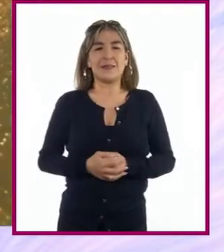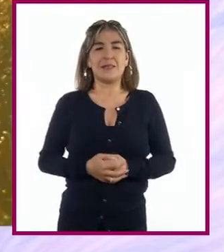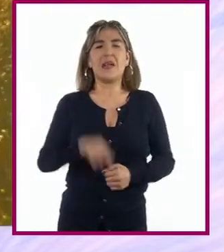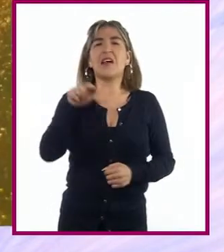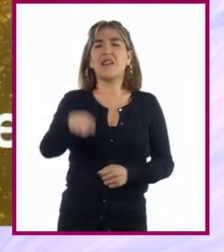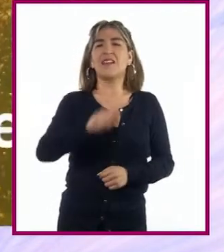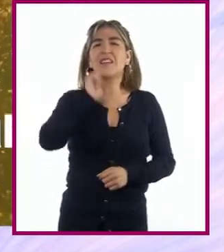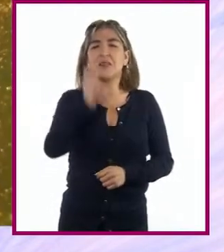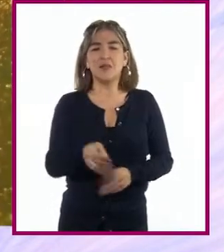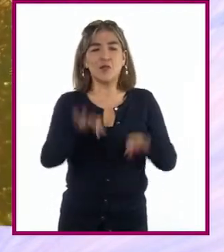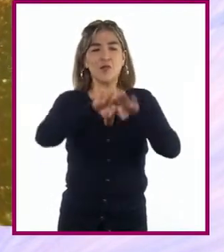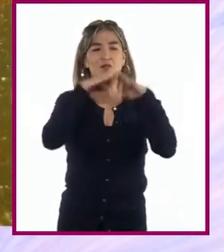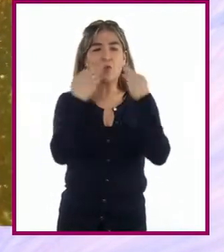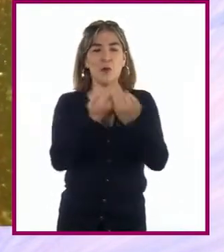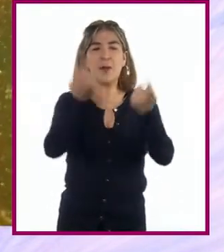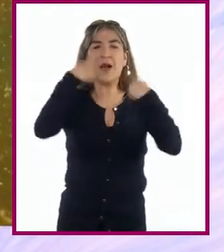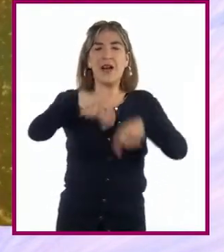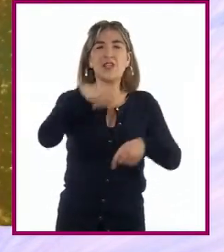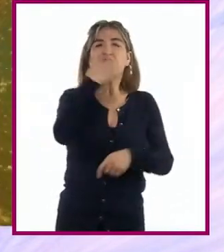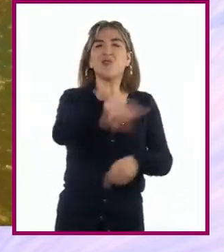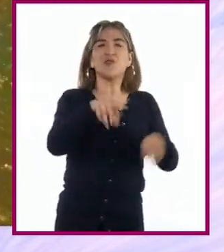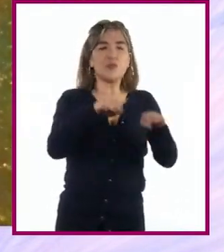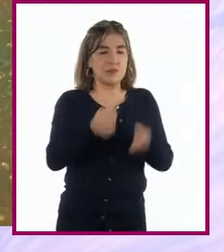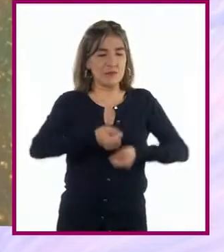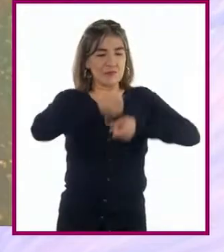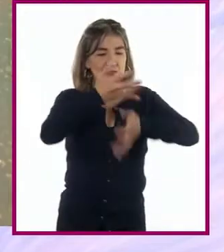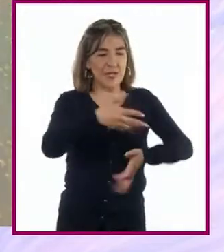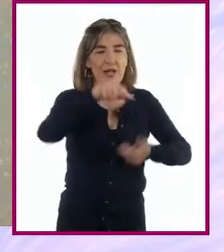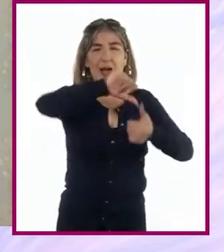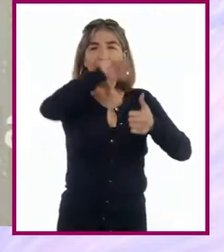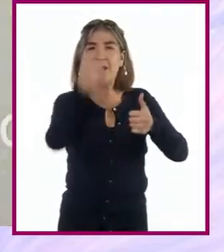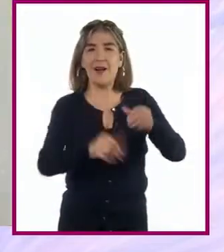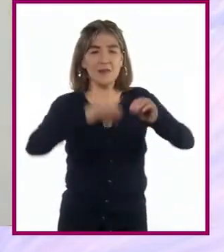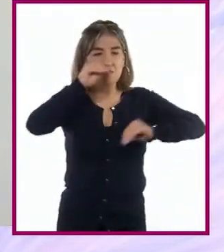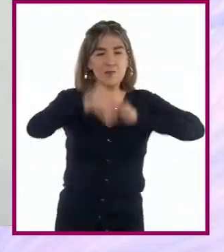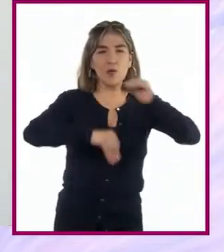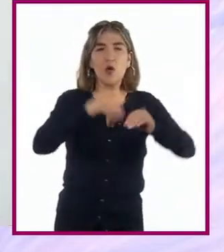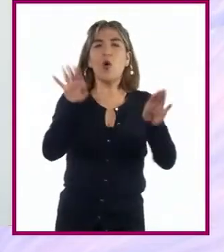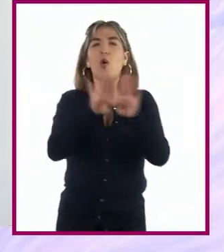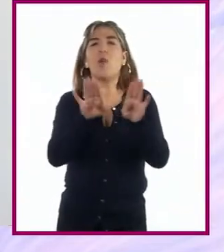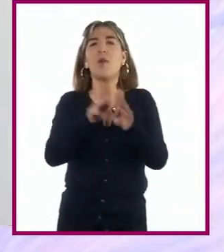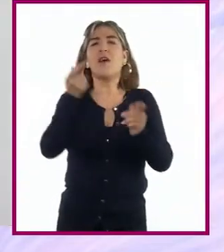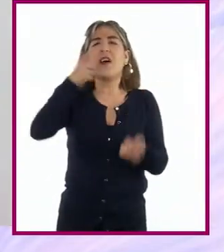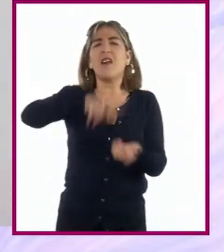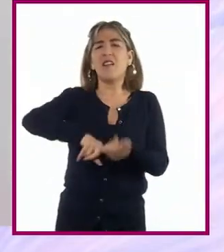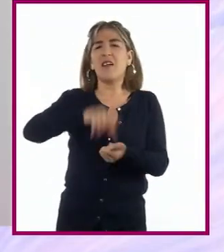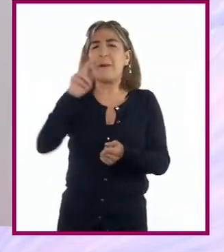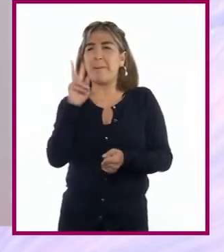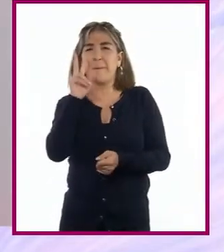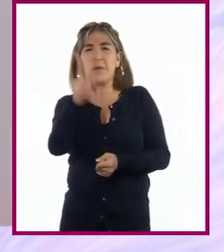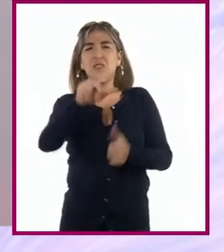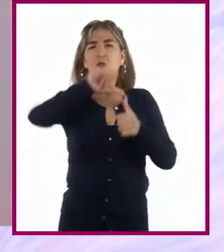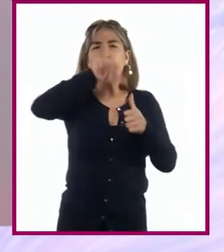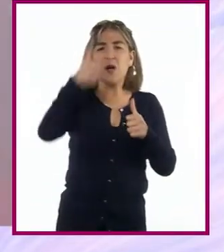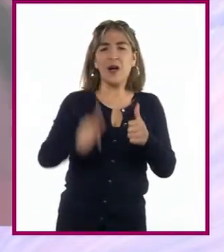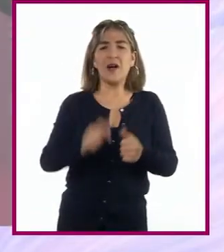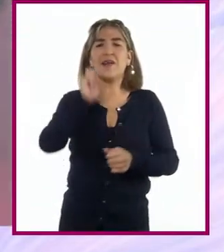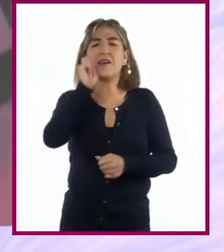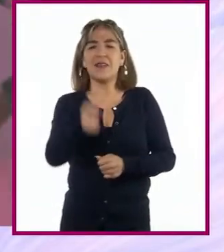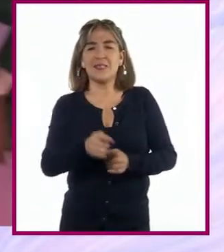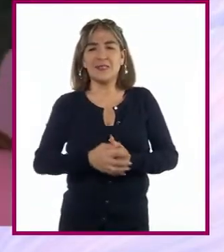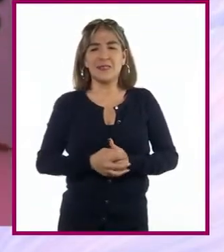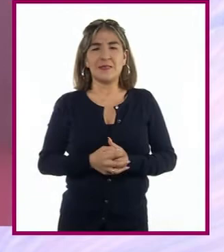Se trata de la intencionalidad en el arte. En principio, el arte visual en todo momento se plantea como